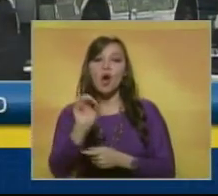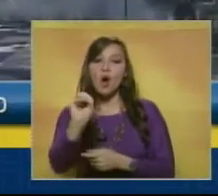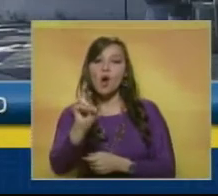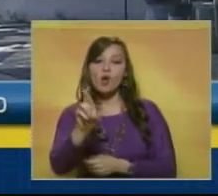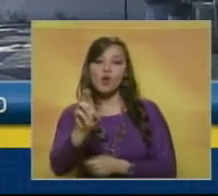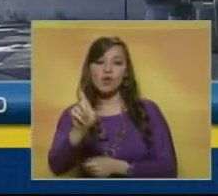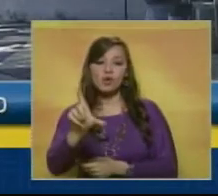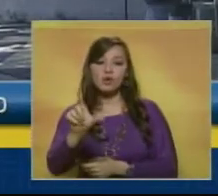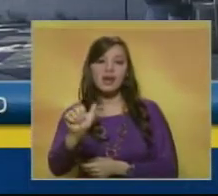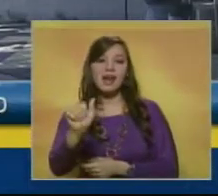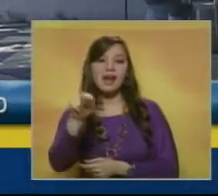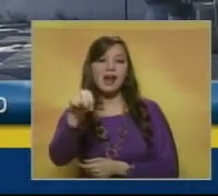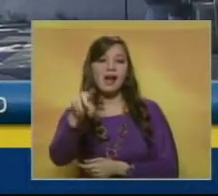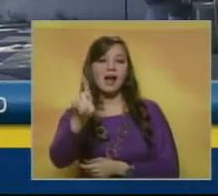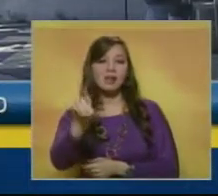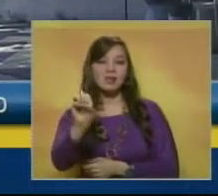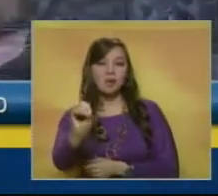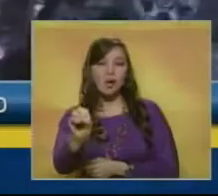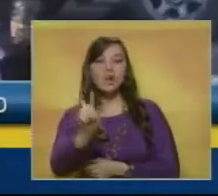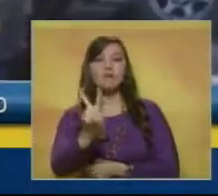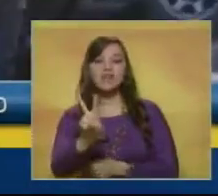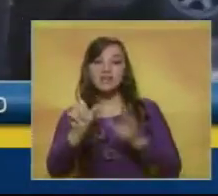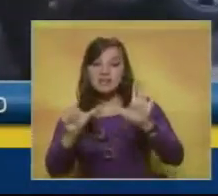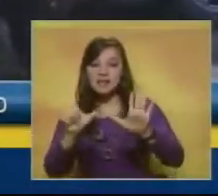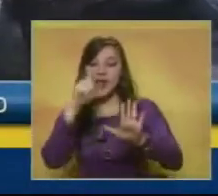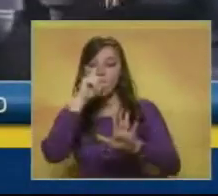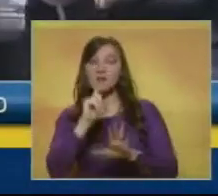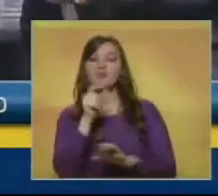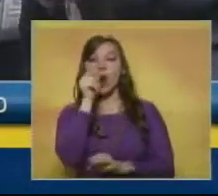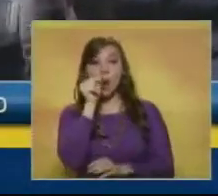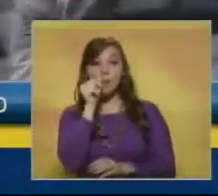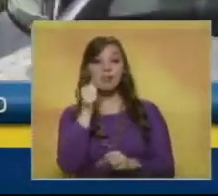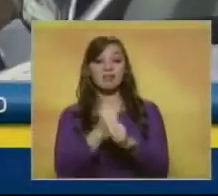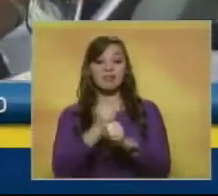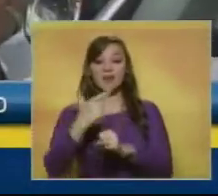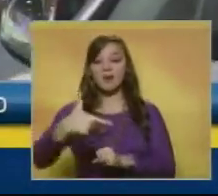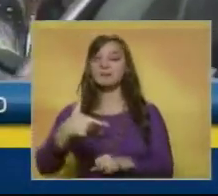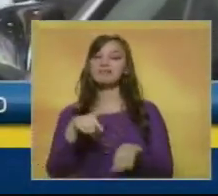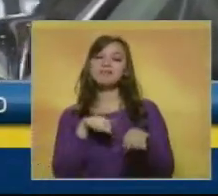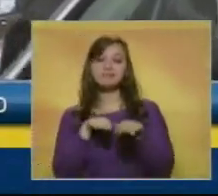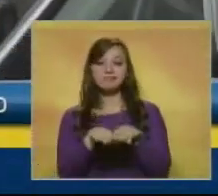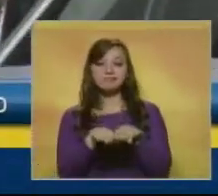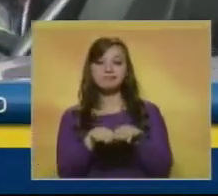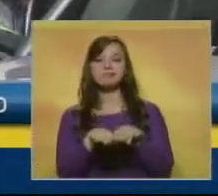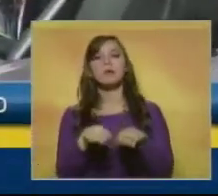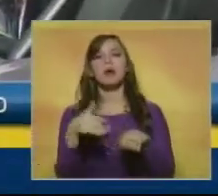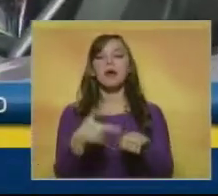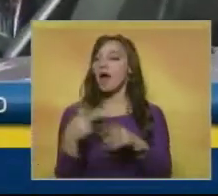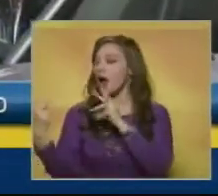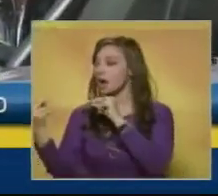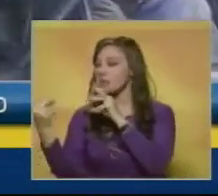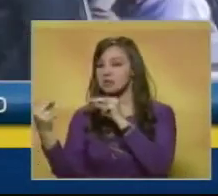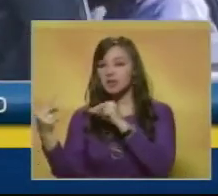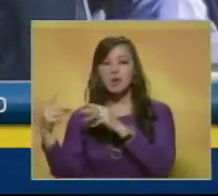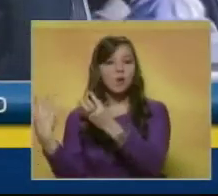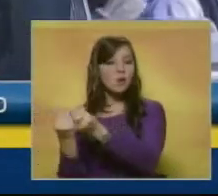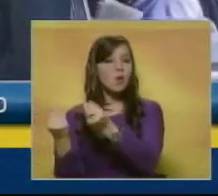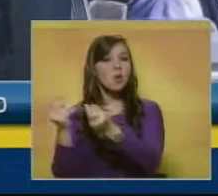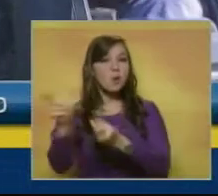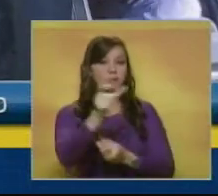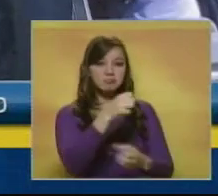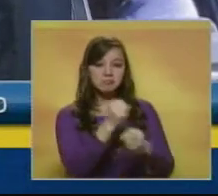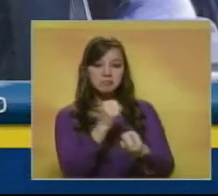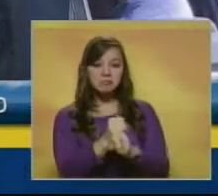de 26 años. Este martes se encontraba en la parada de la línea Ocán de Aguasalud, conversando con compañeros de